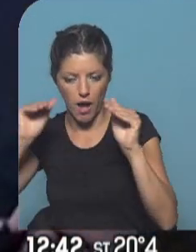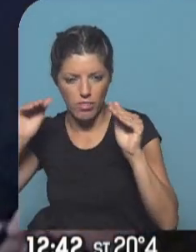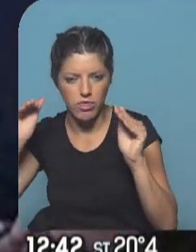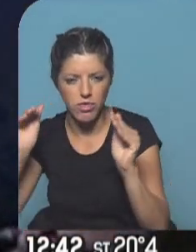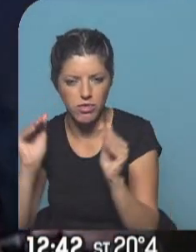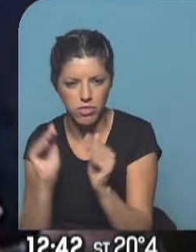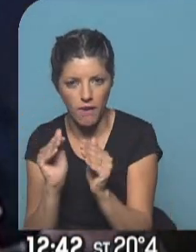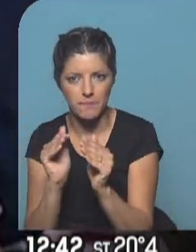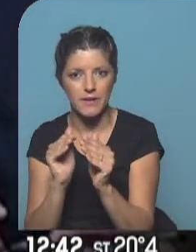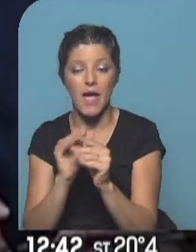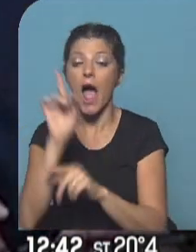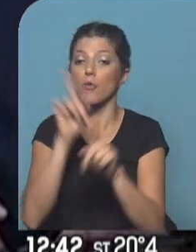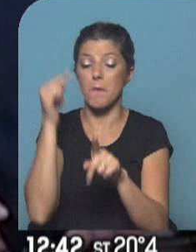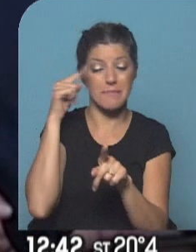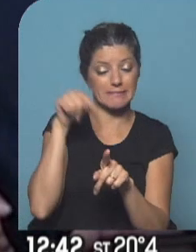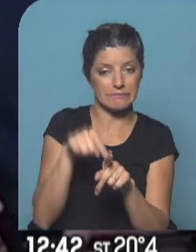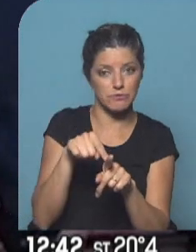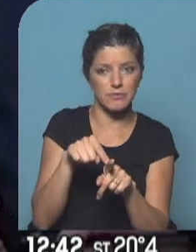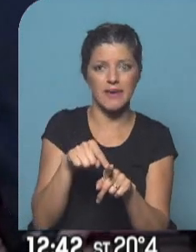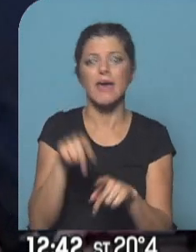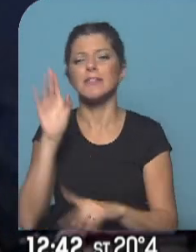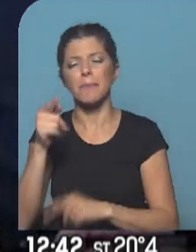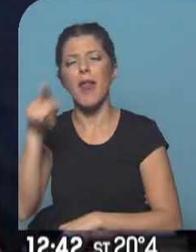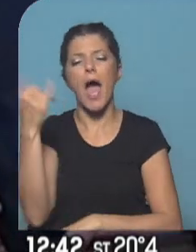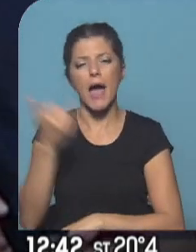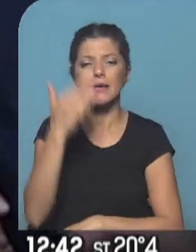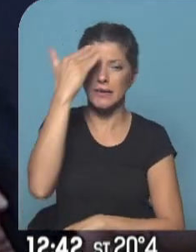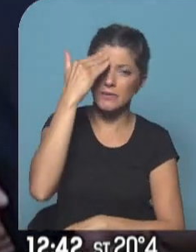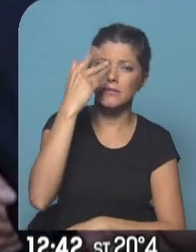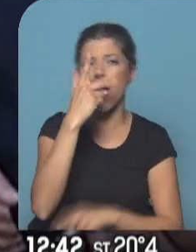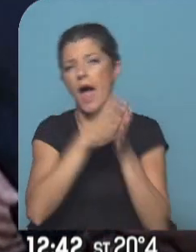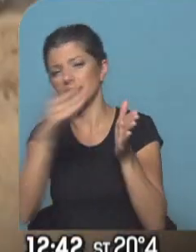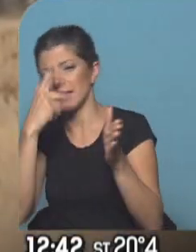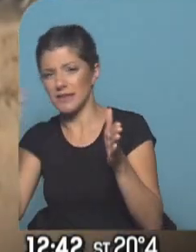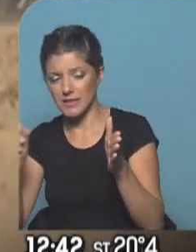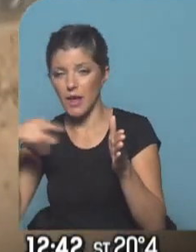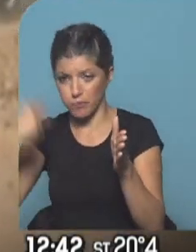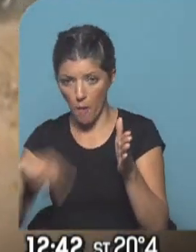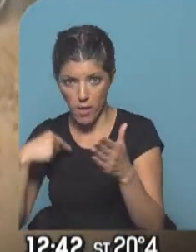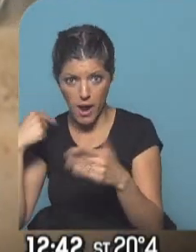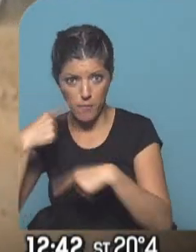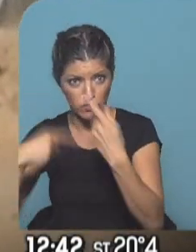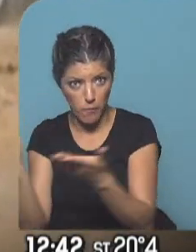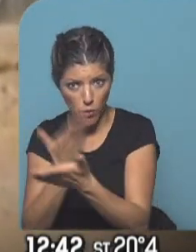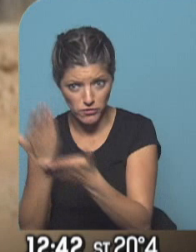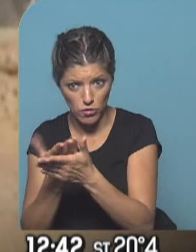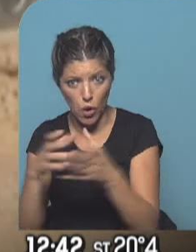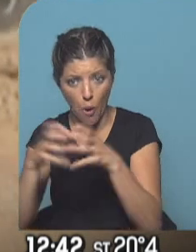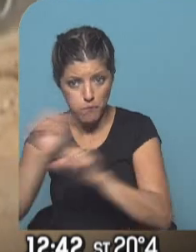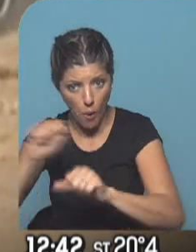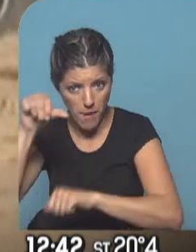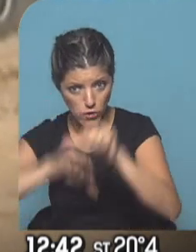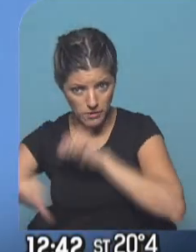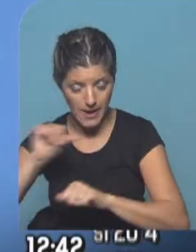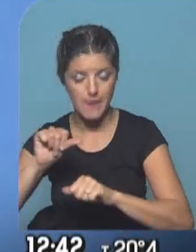según la fuente, poseería entre 15 y 30 cabezas nucleares o material equivalente para fabricarlas. La doctrina norcoreana